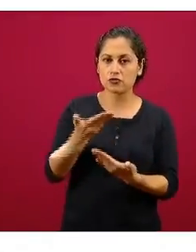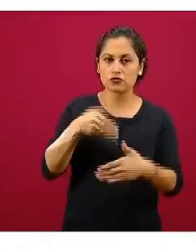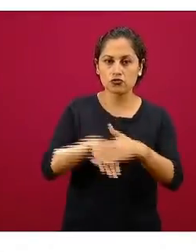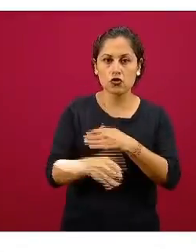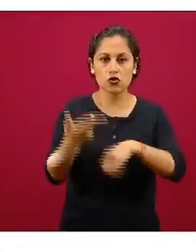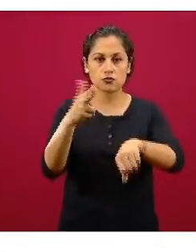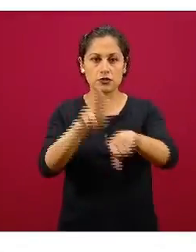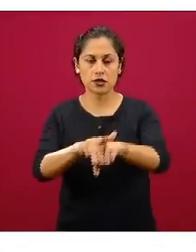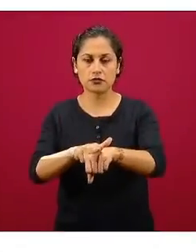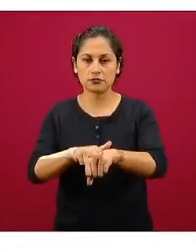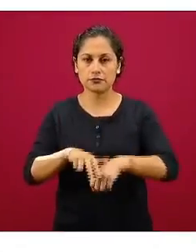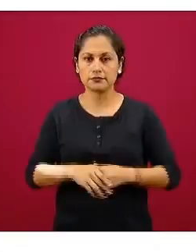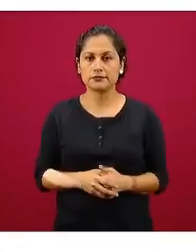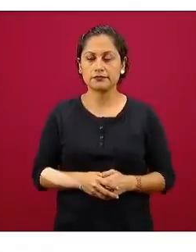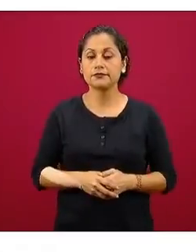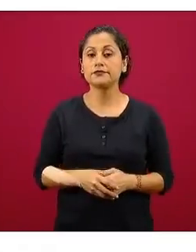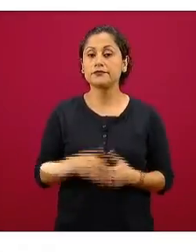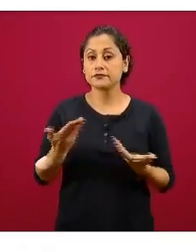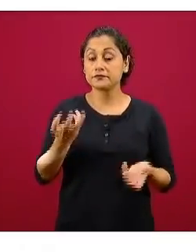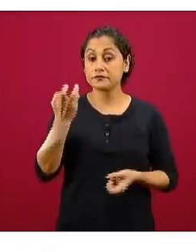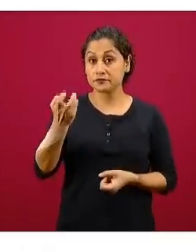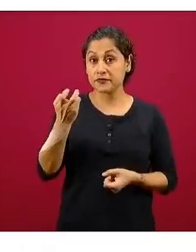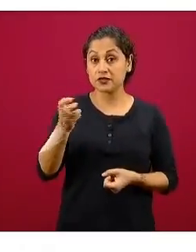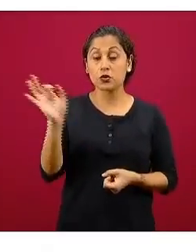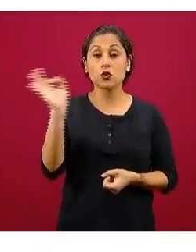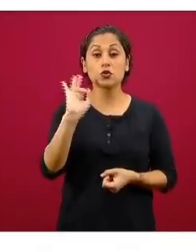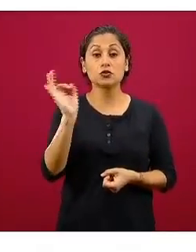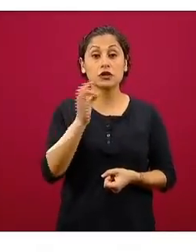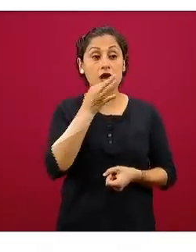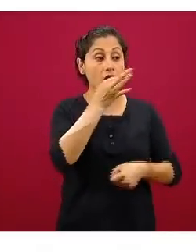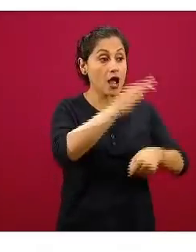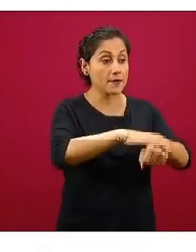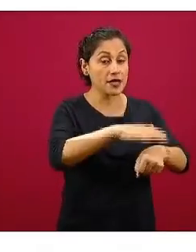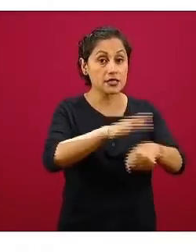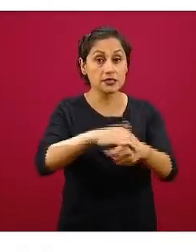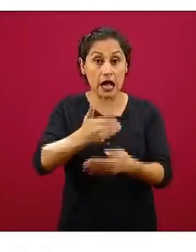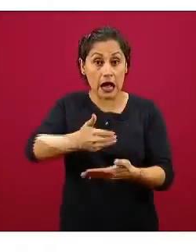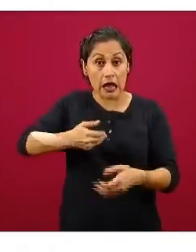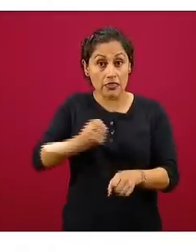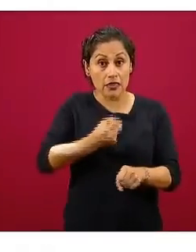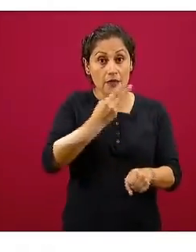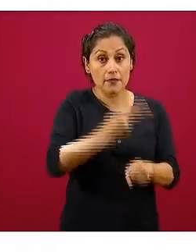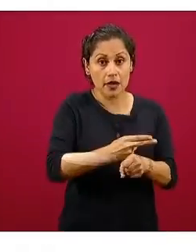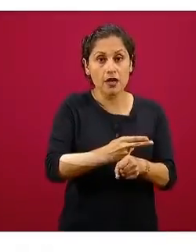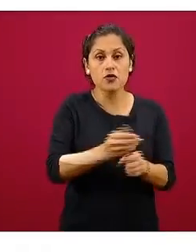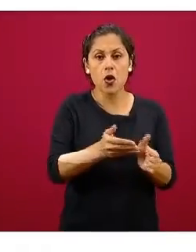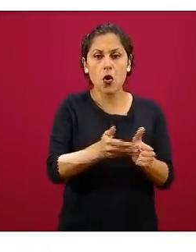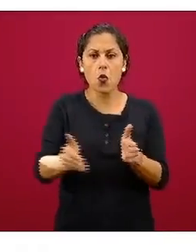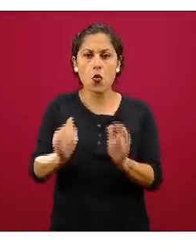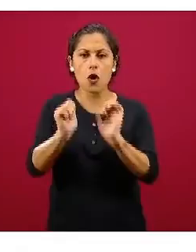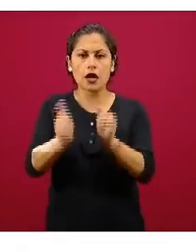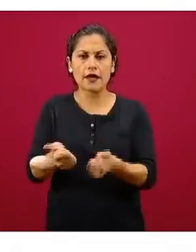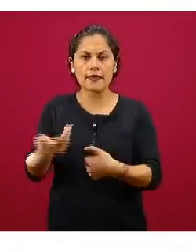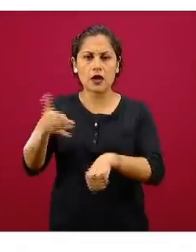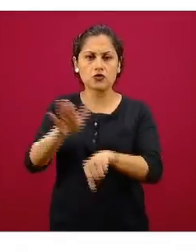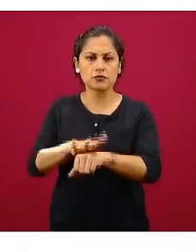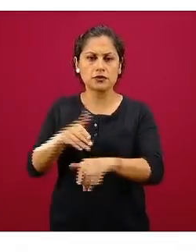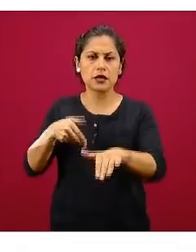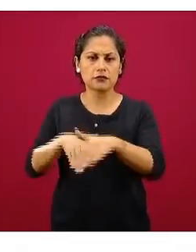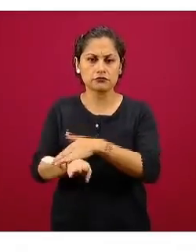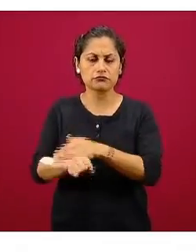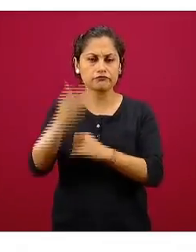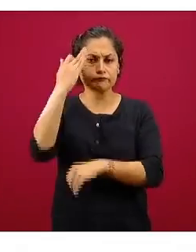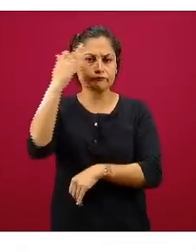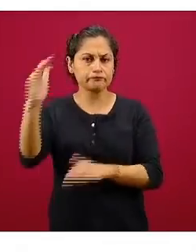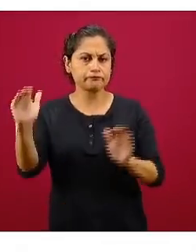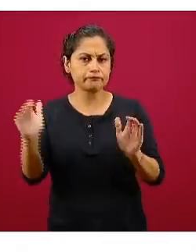una importante complicación, cuando llegan al hospital pueden tener hospitalizaciones más breves, se recuperan más rápidamente.